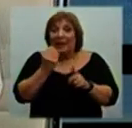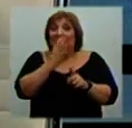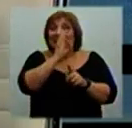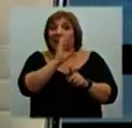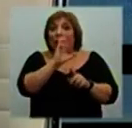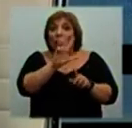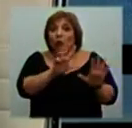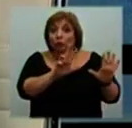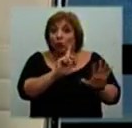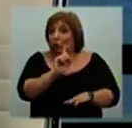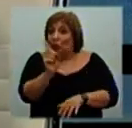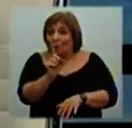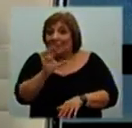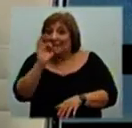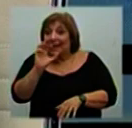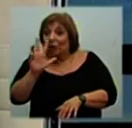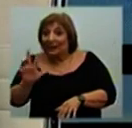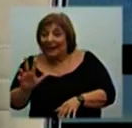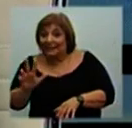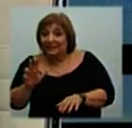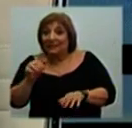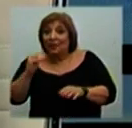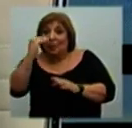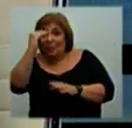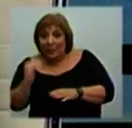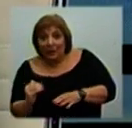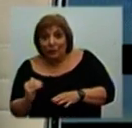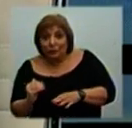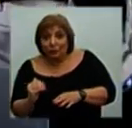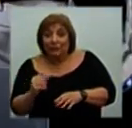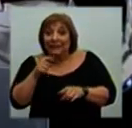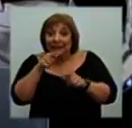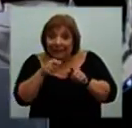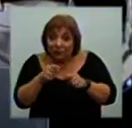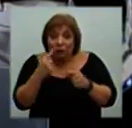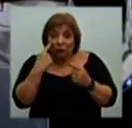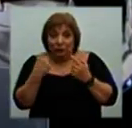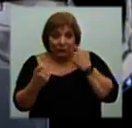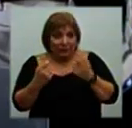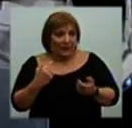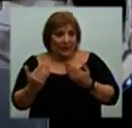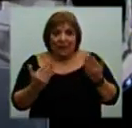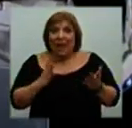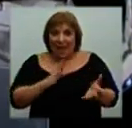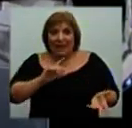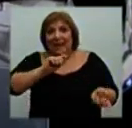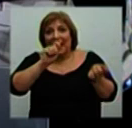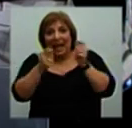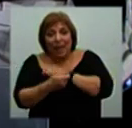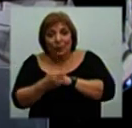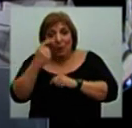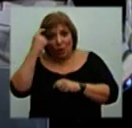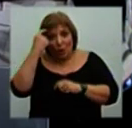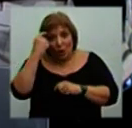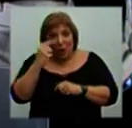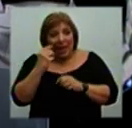aquel 26 por. eso ha permitido y permite establecer y percibir aparte que había un cambio en la conducta de los uruguayos